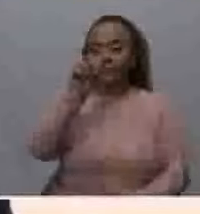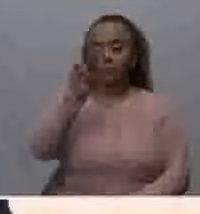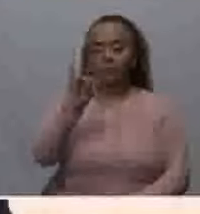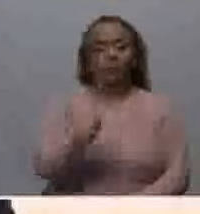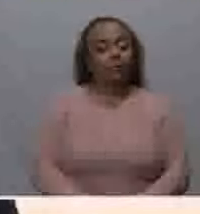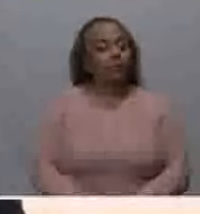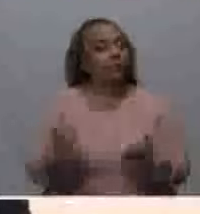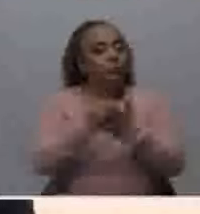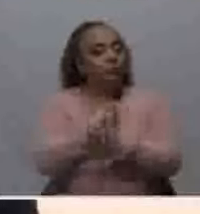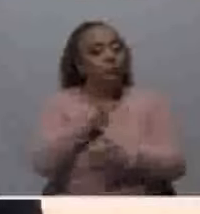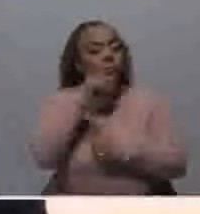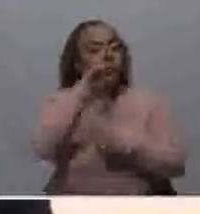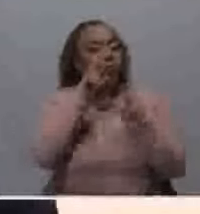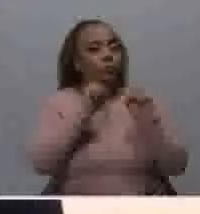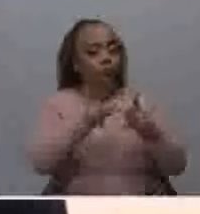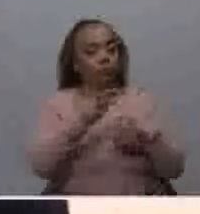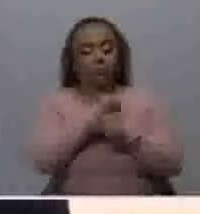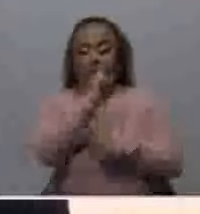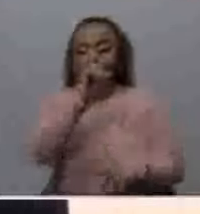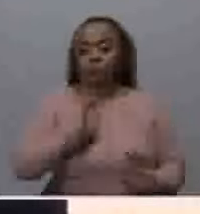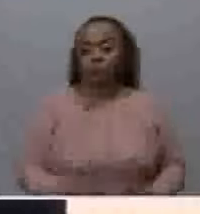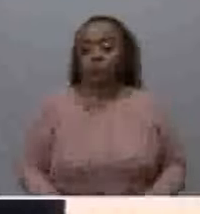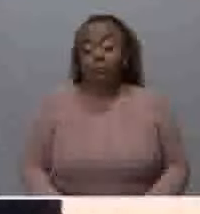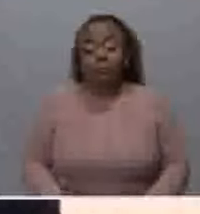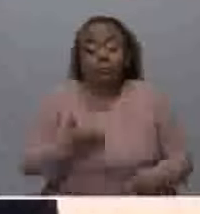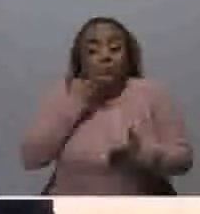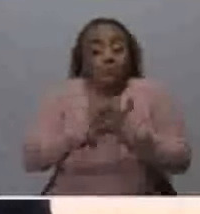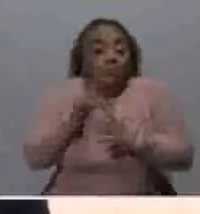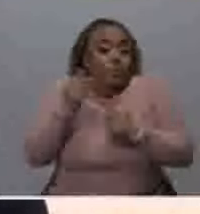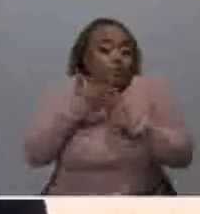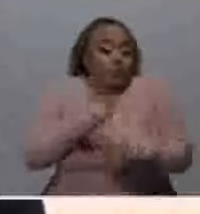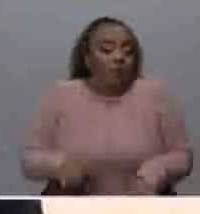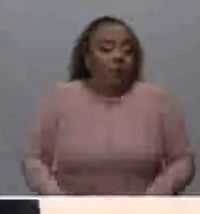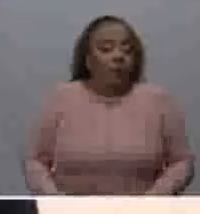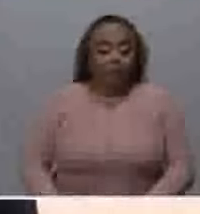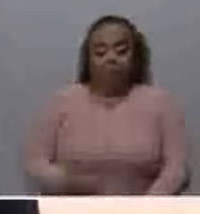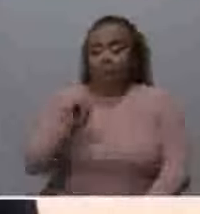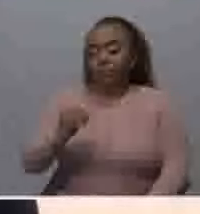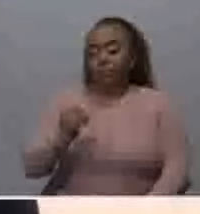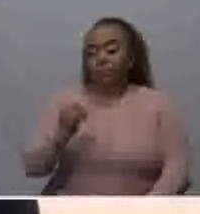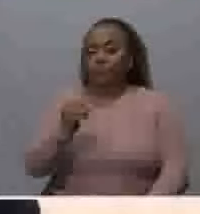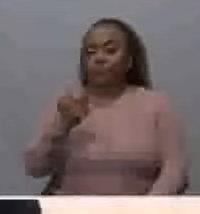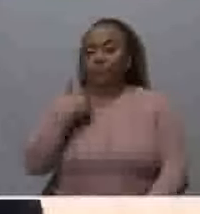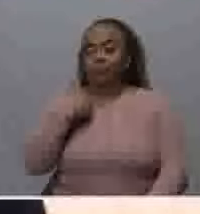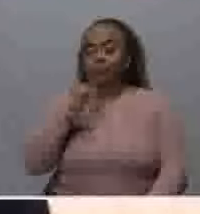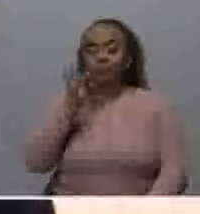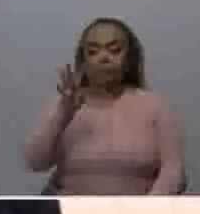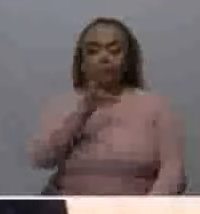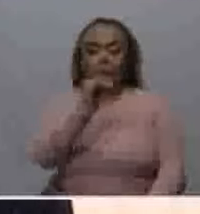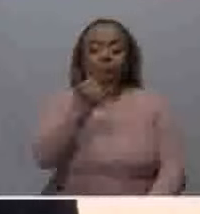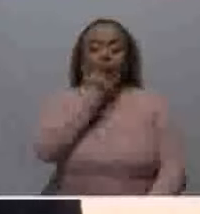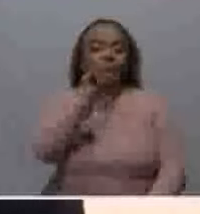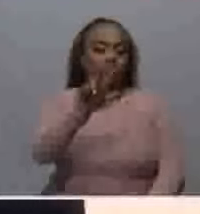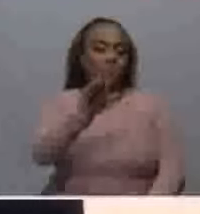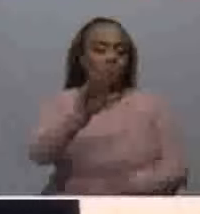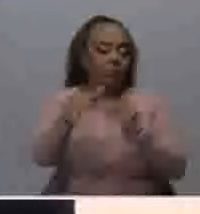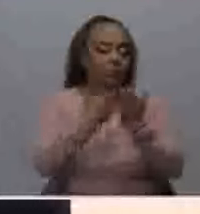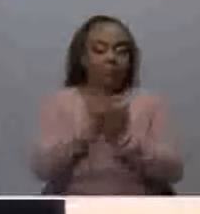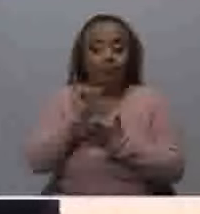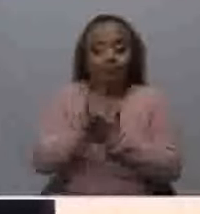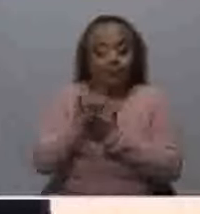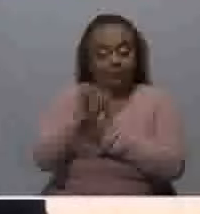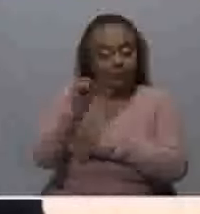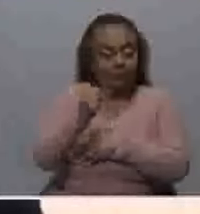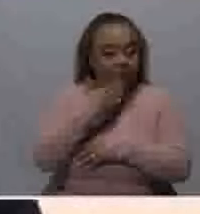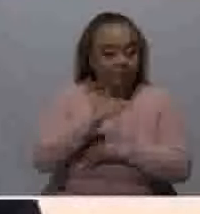caramba, tuvimos dos oportunidades y metimos una, bueno, ahí no está mal, o resulta que tuvimos 4 y fallamos todas, bueno, eso sí está mal,